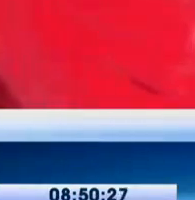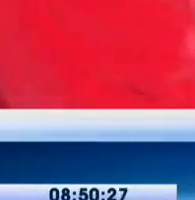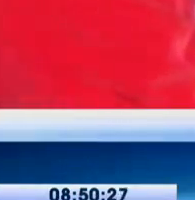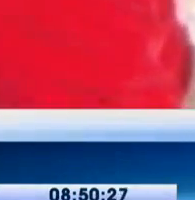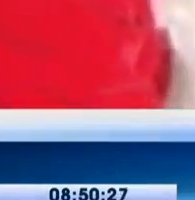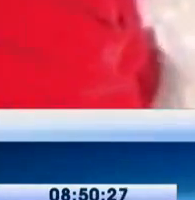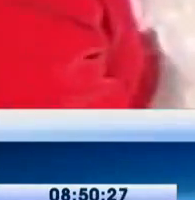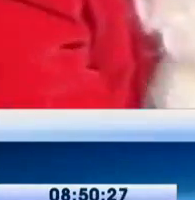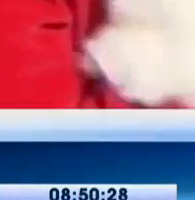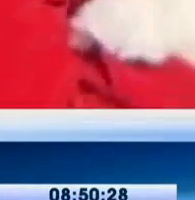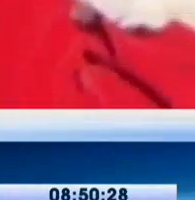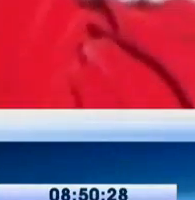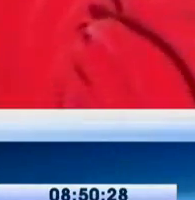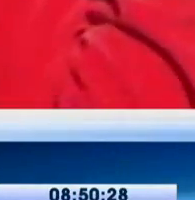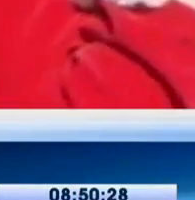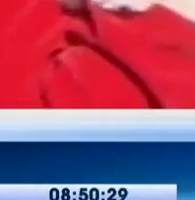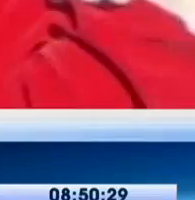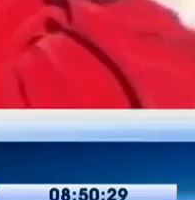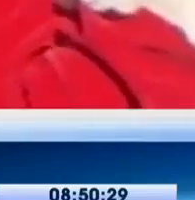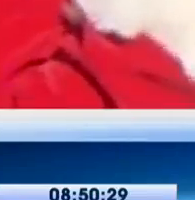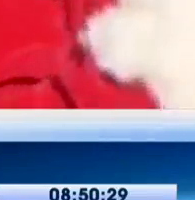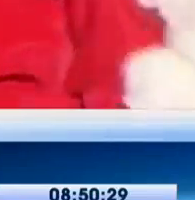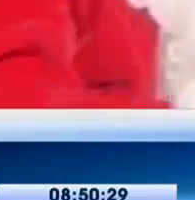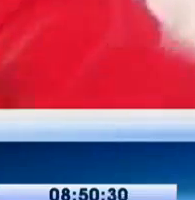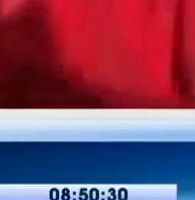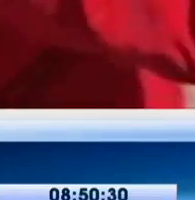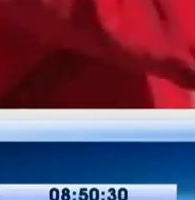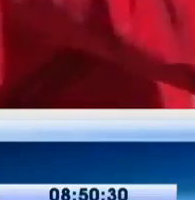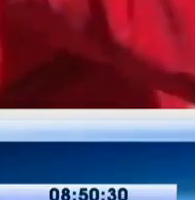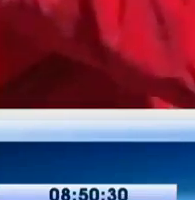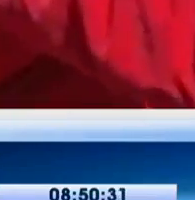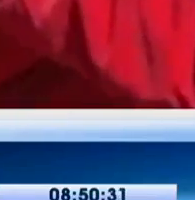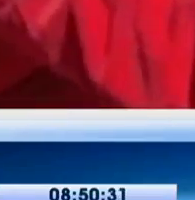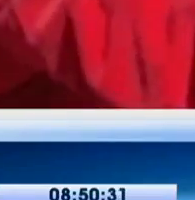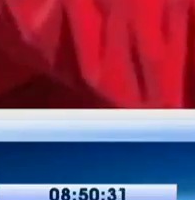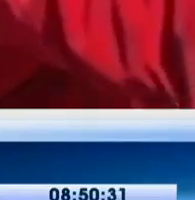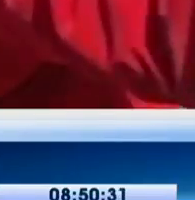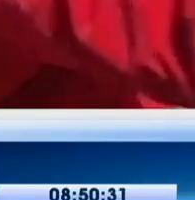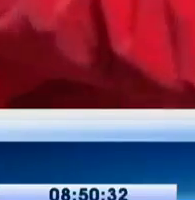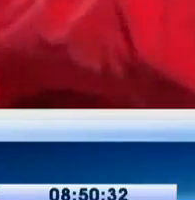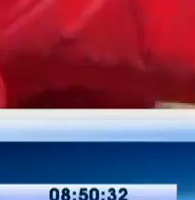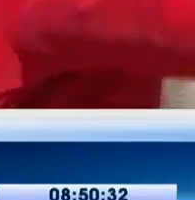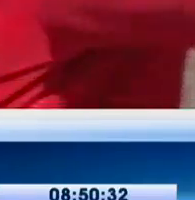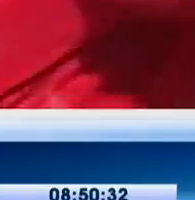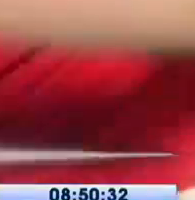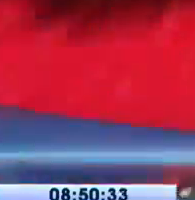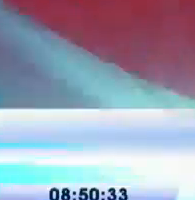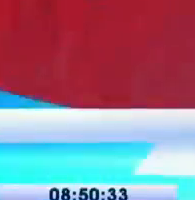Three.